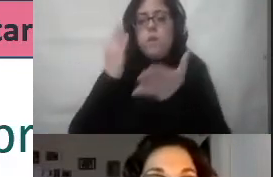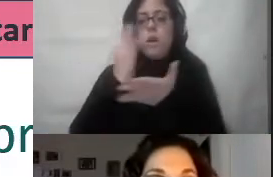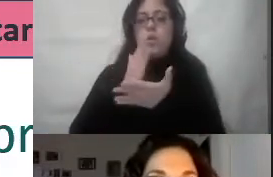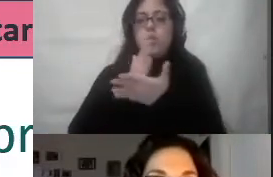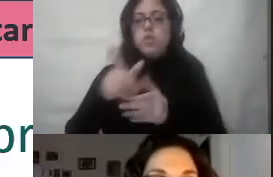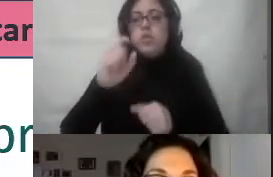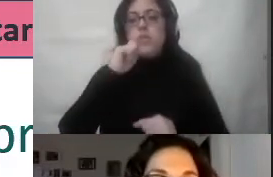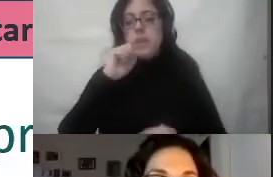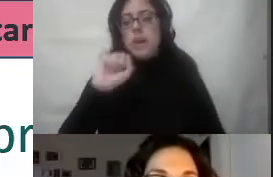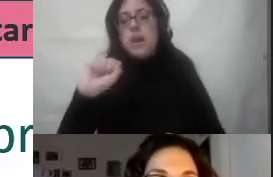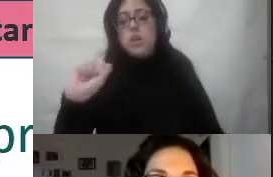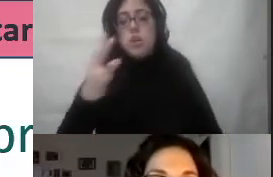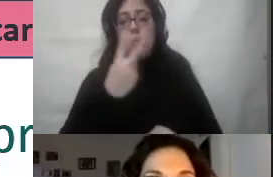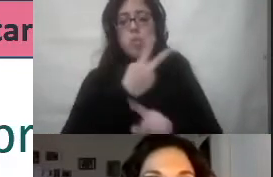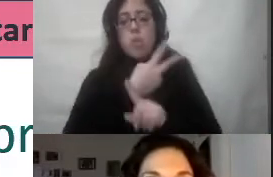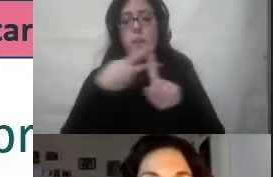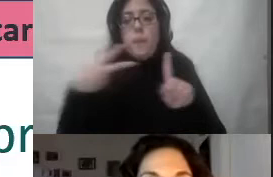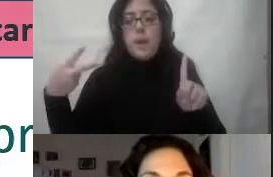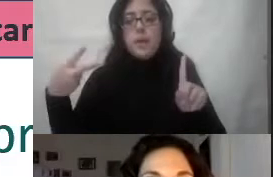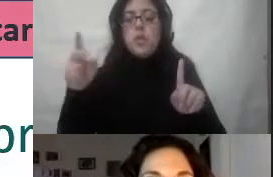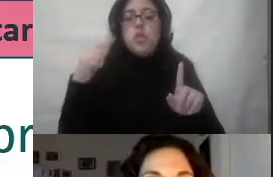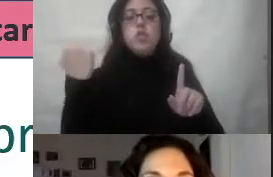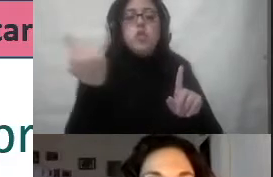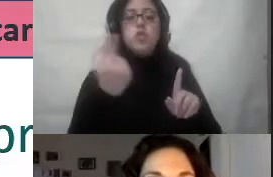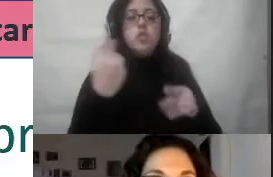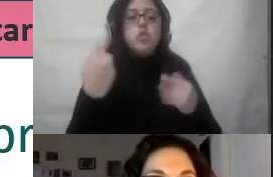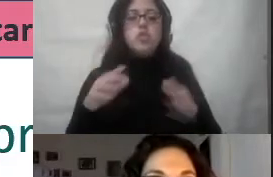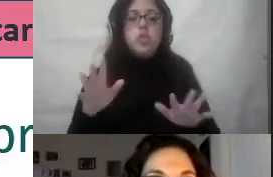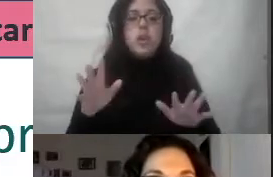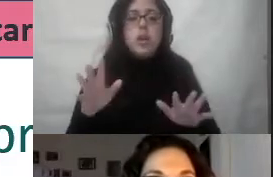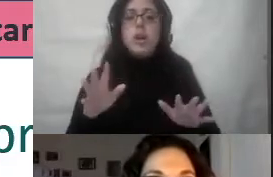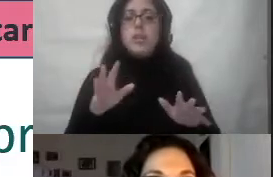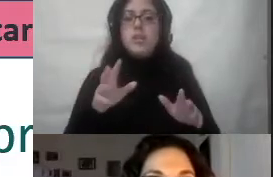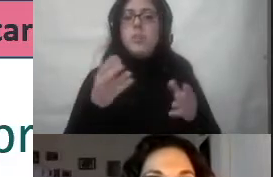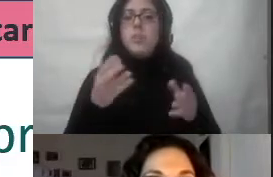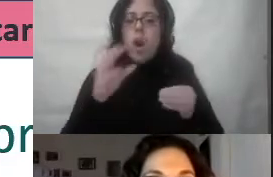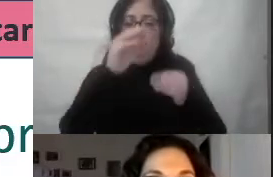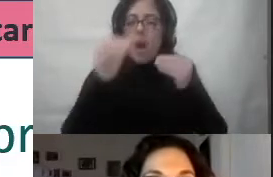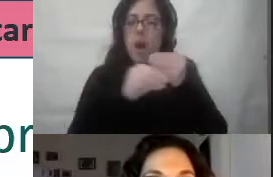segundo medio, estamos incorporando los objetivos de aprendizaje